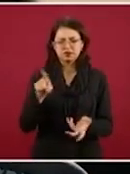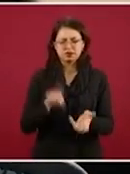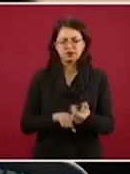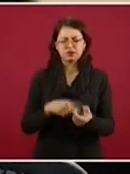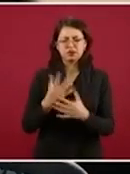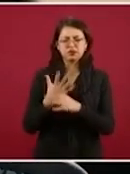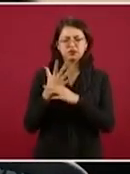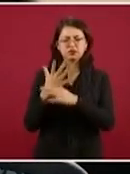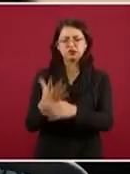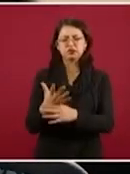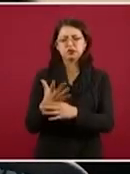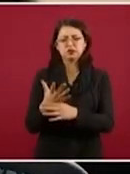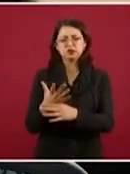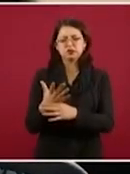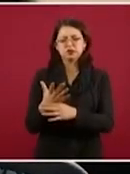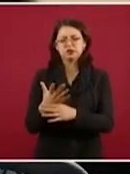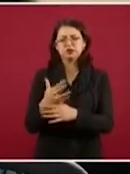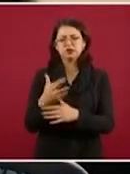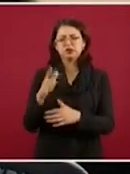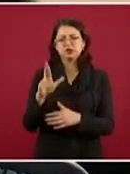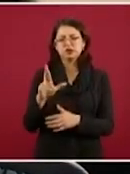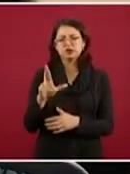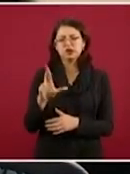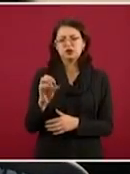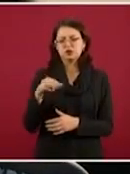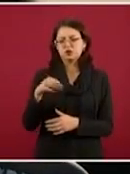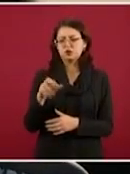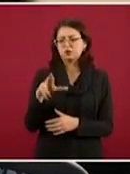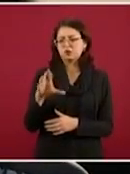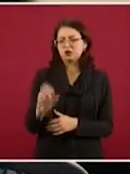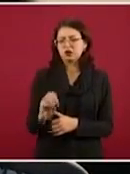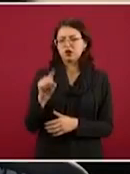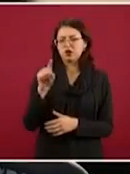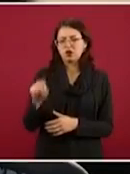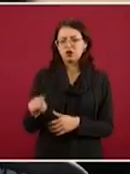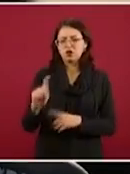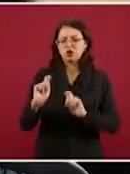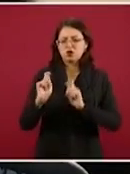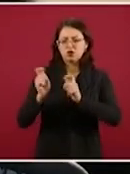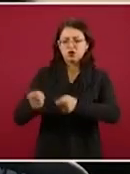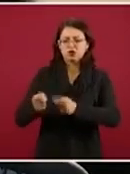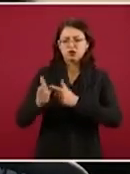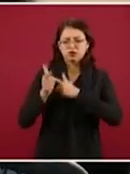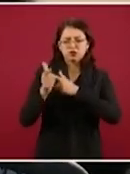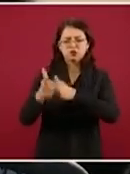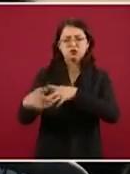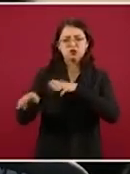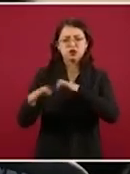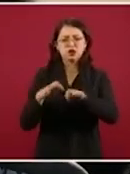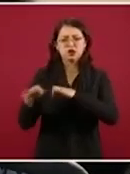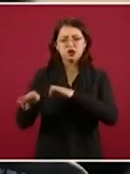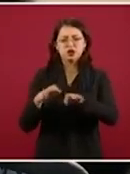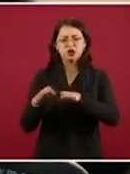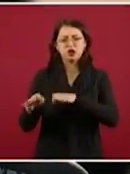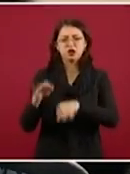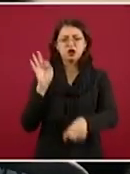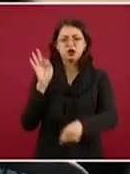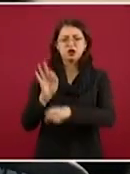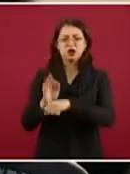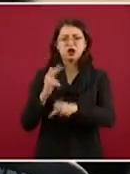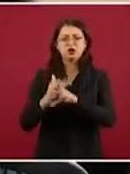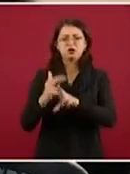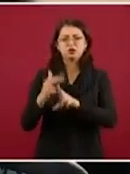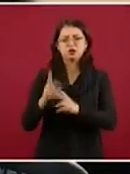Carlos Romero de Cham sigue activo y comisionado hasta el 2024. Esto lo avalan